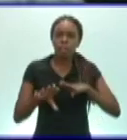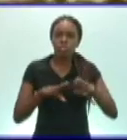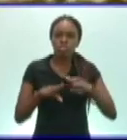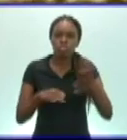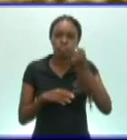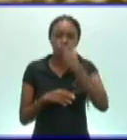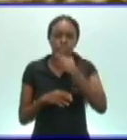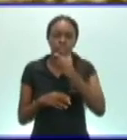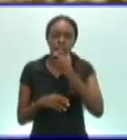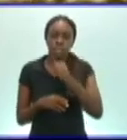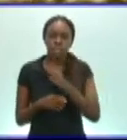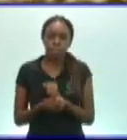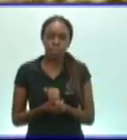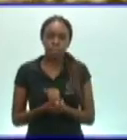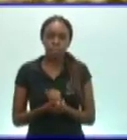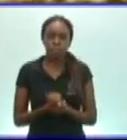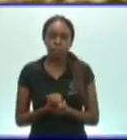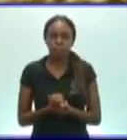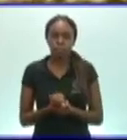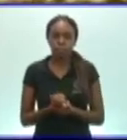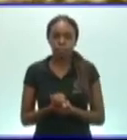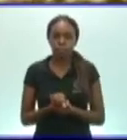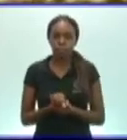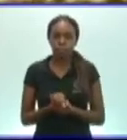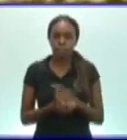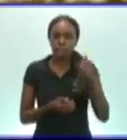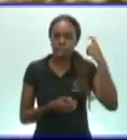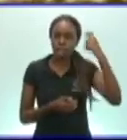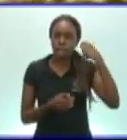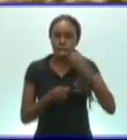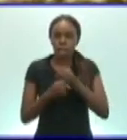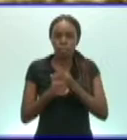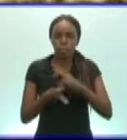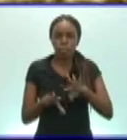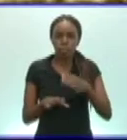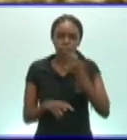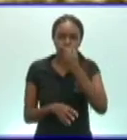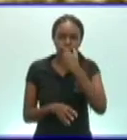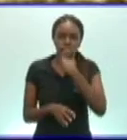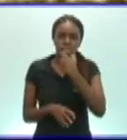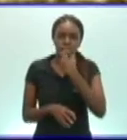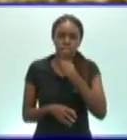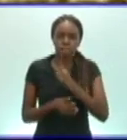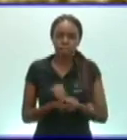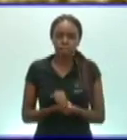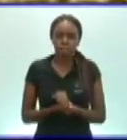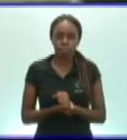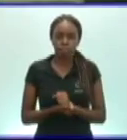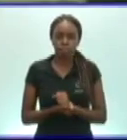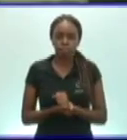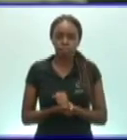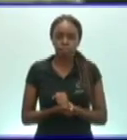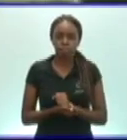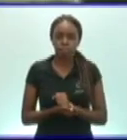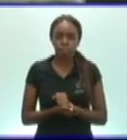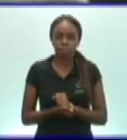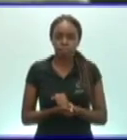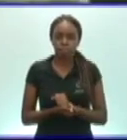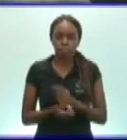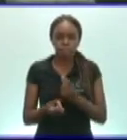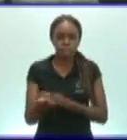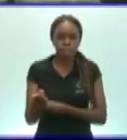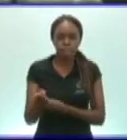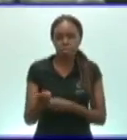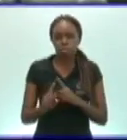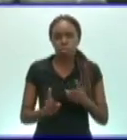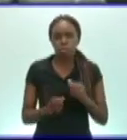Céspedes. En un acto inverosímil, la Cámara despoja a Céspedes de su escolta y comitiva. Traición no, fue un golpe de